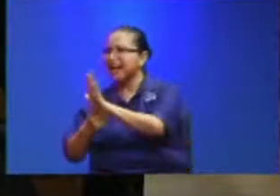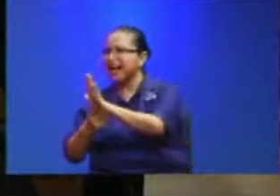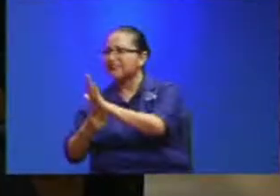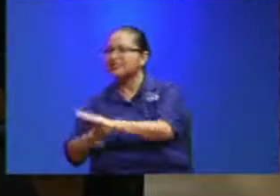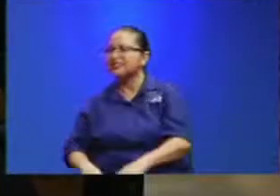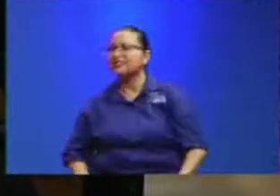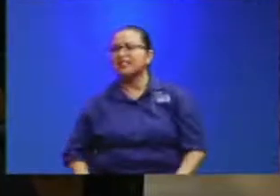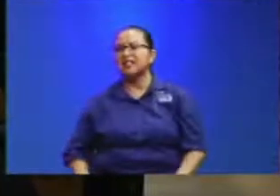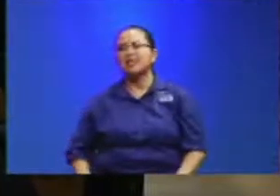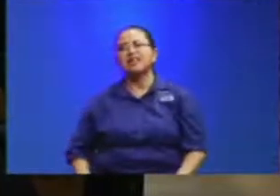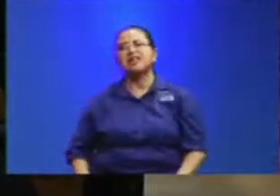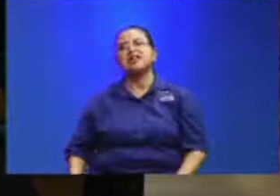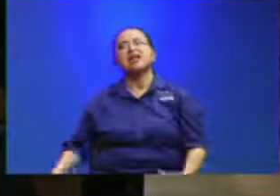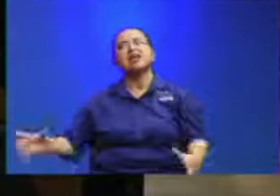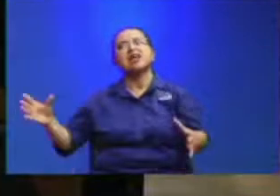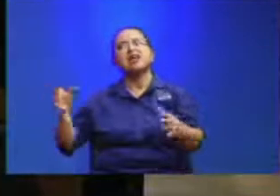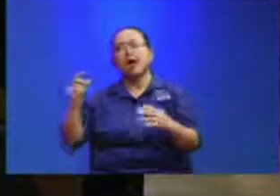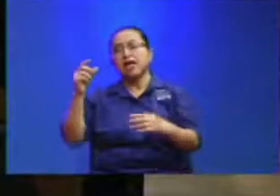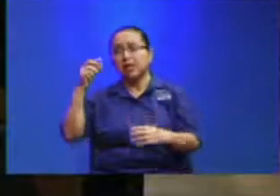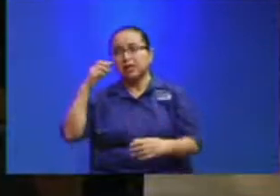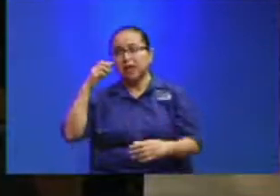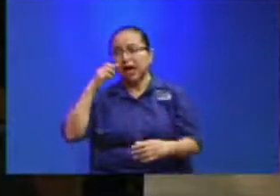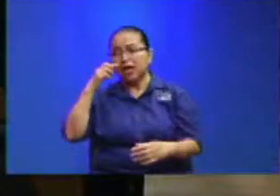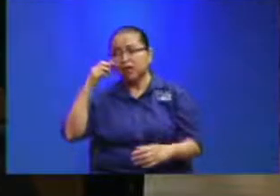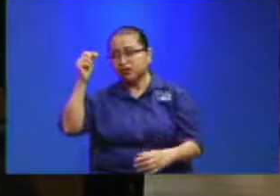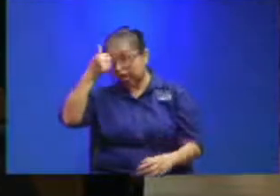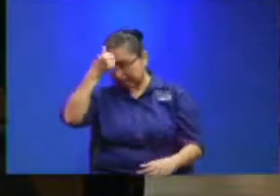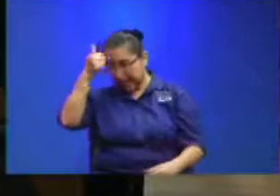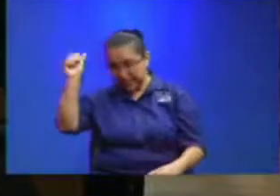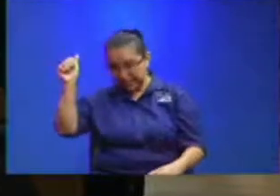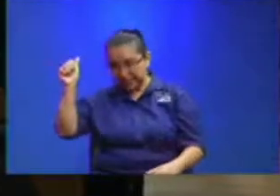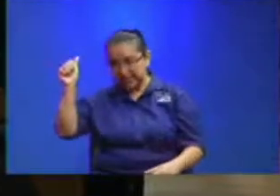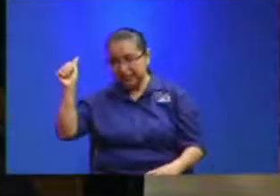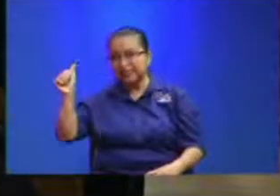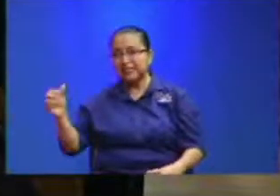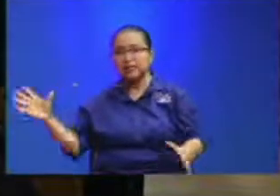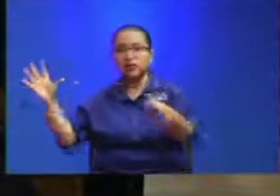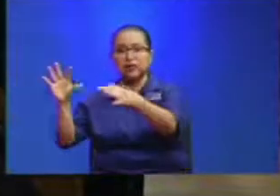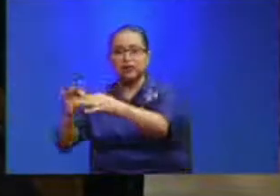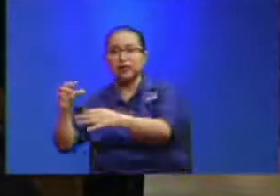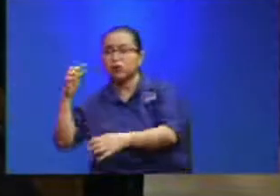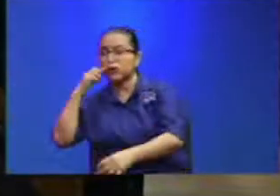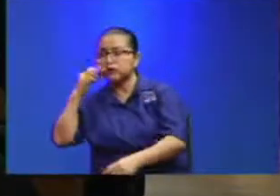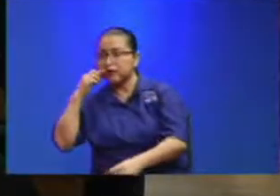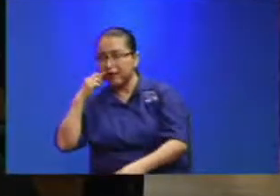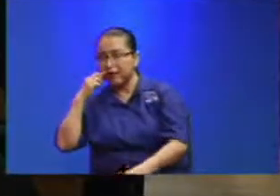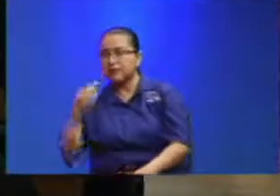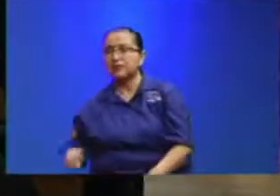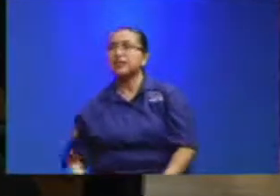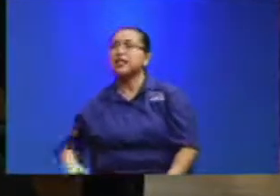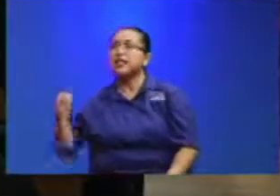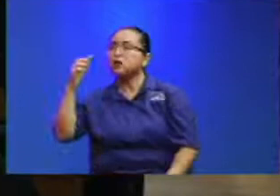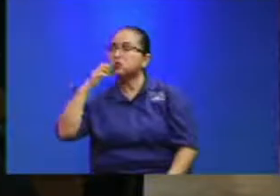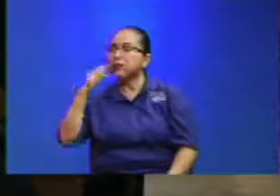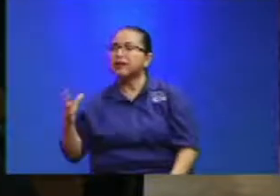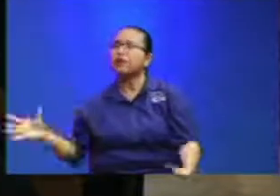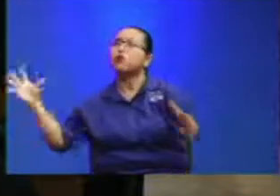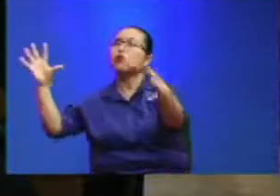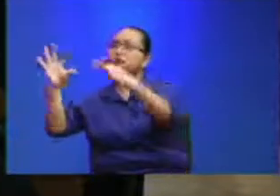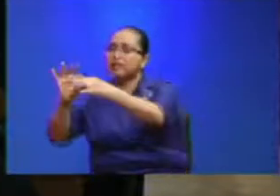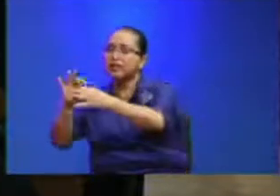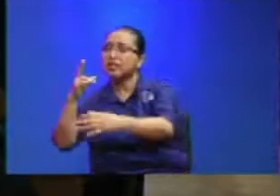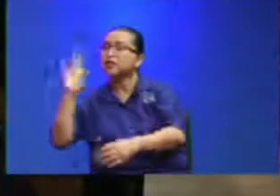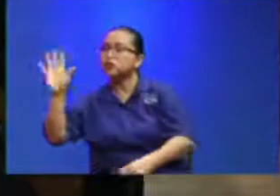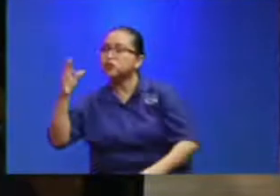la obediencia a los justos lo creo con todo mi corazón y lo recibo ahora y y yo me quiero concentrar